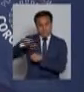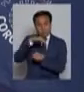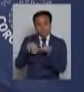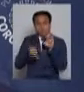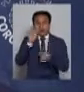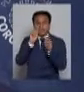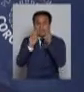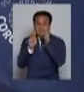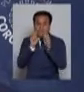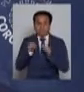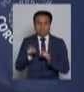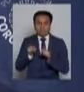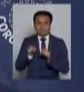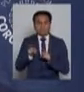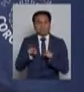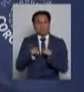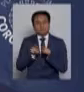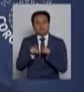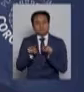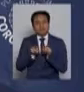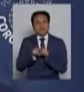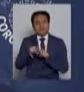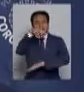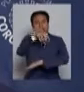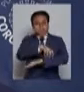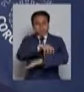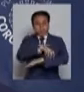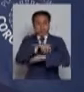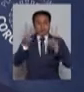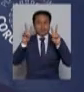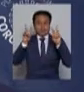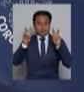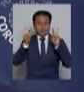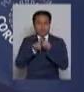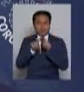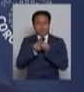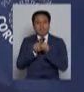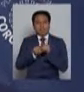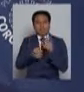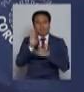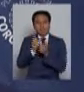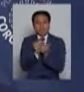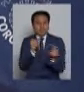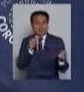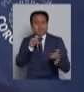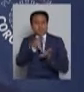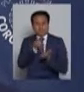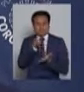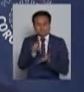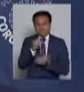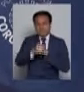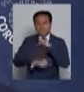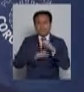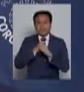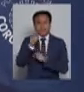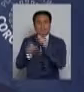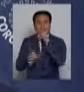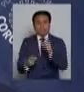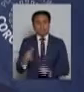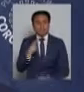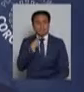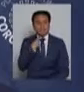mayor riesgo y está desplazada esa región respecto al resto del país en la edad de las personas que